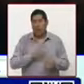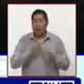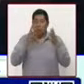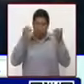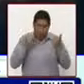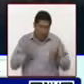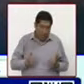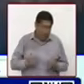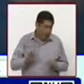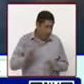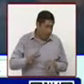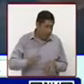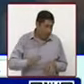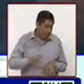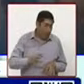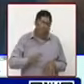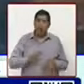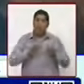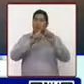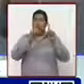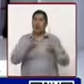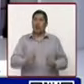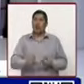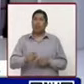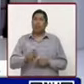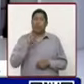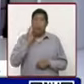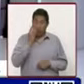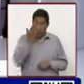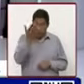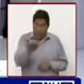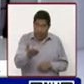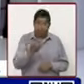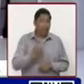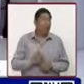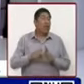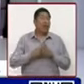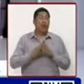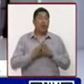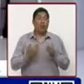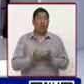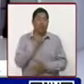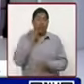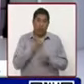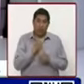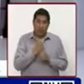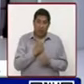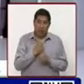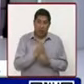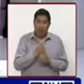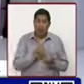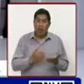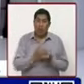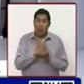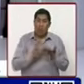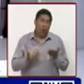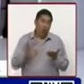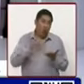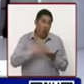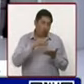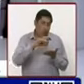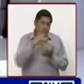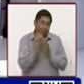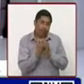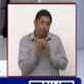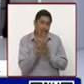bien, muy bien. Ahora bien, usted va a, me imagino, a empezar un nuevo trabajo, porque ya también la parte de la forestación